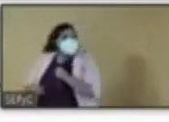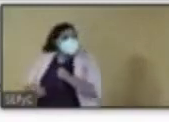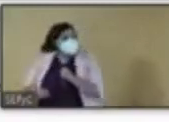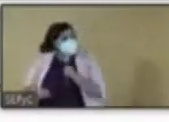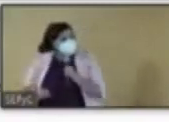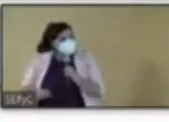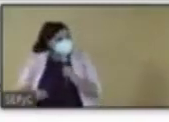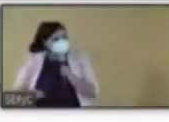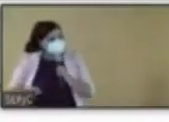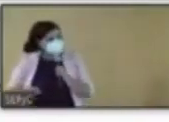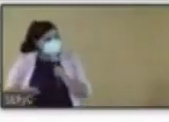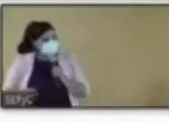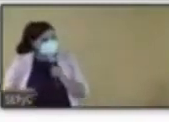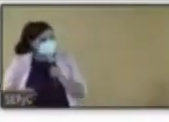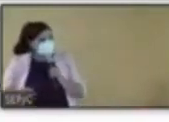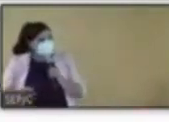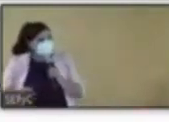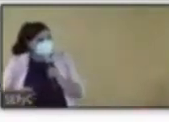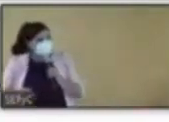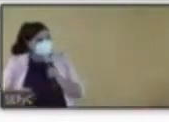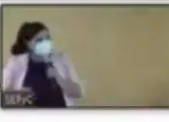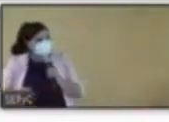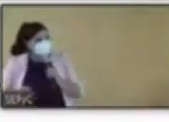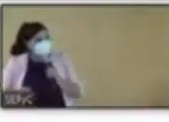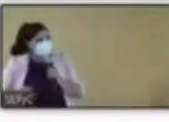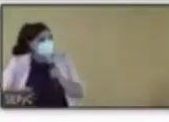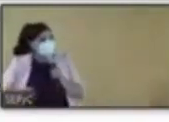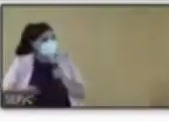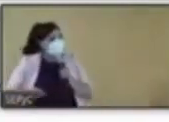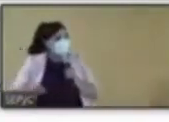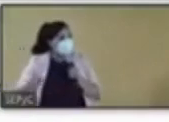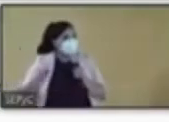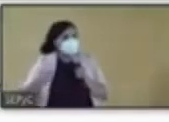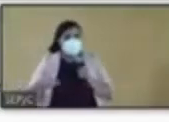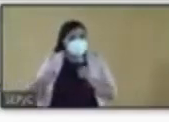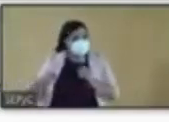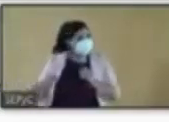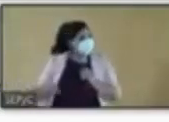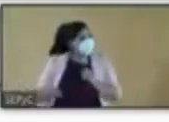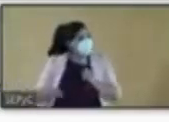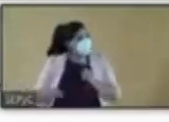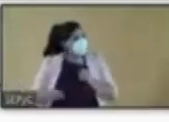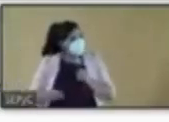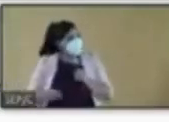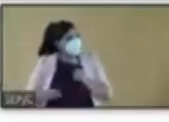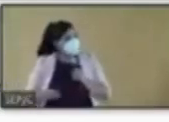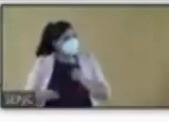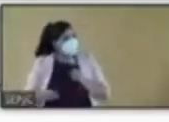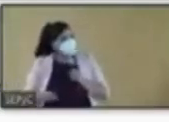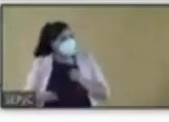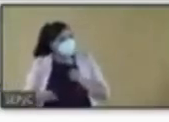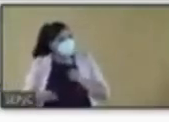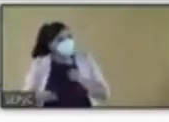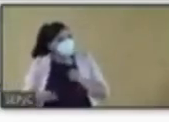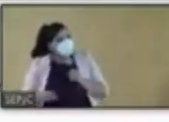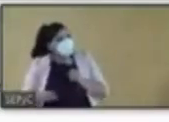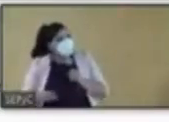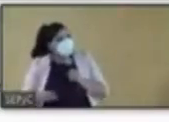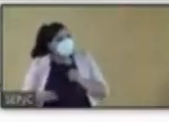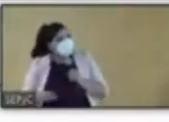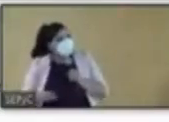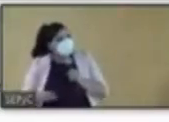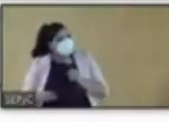Por lo tanto, este documento debe quedar únicamente en resguardo del propio declarante, del servidor público.